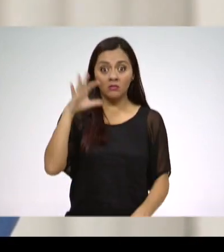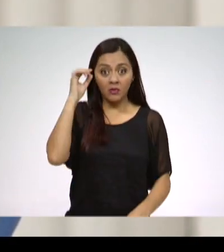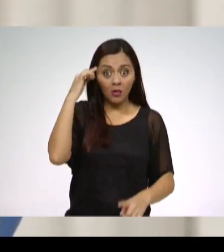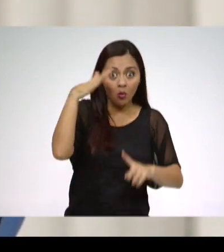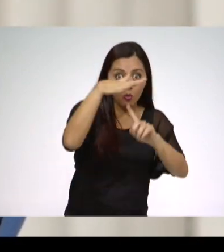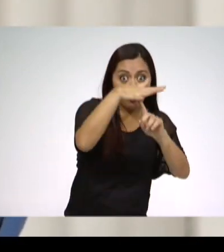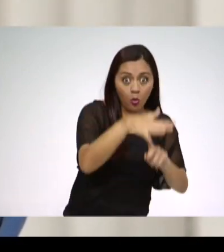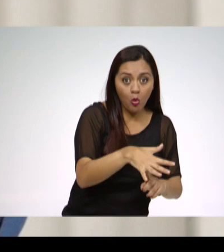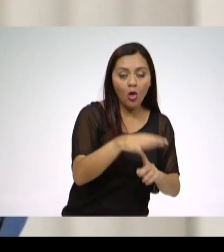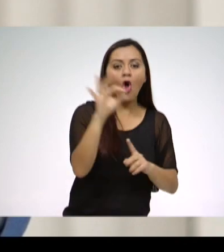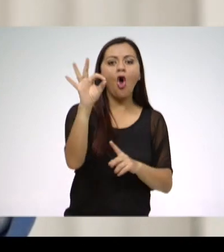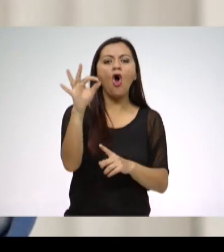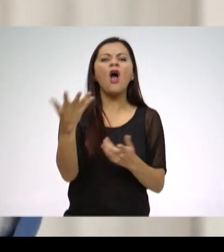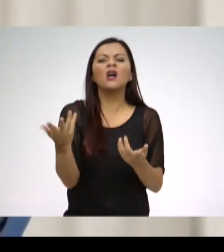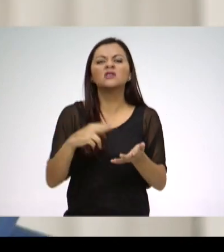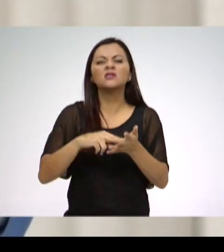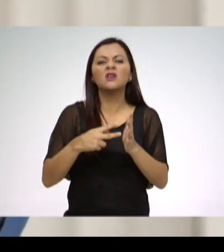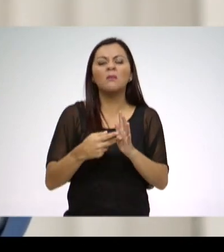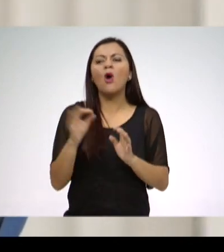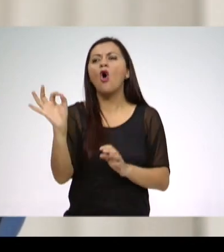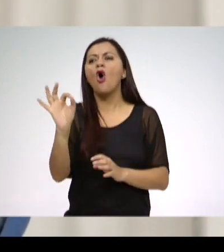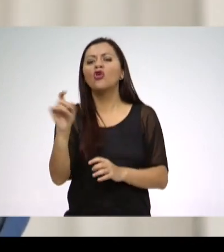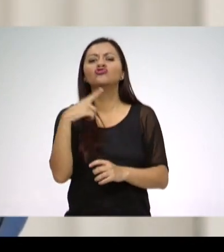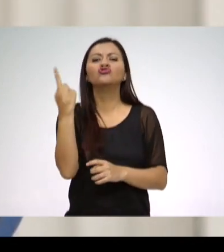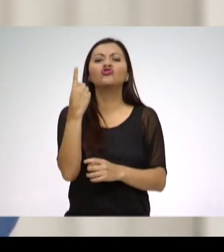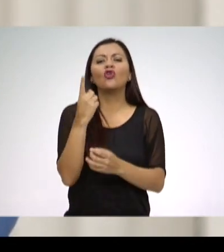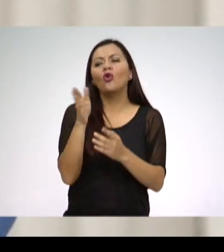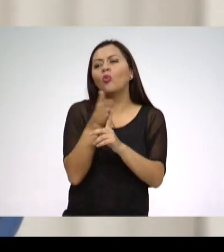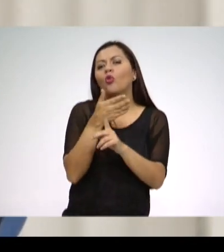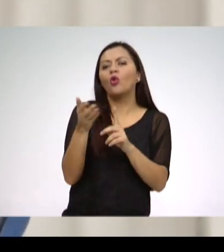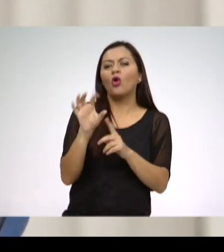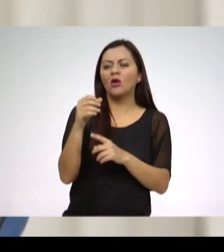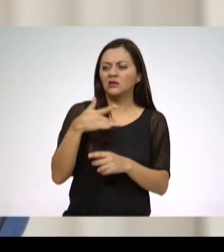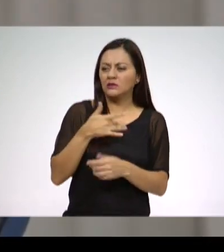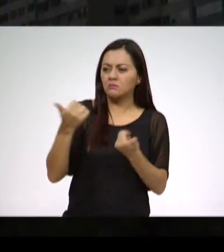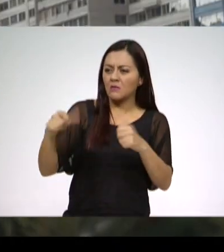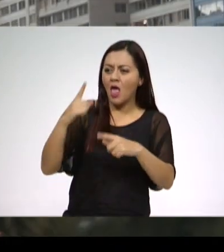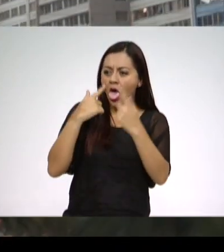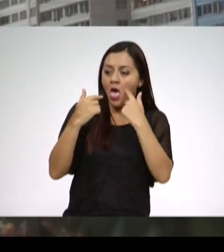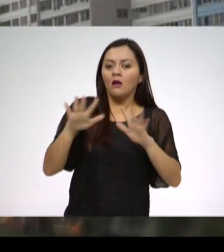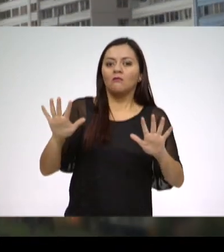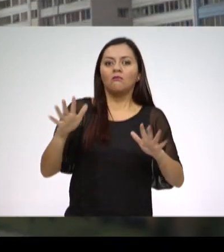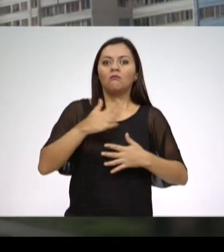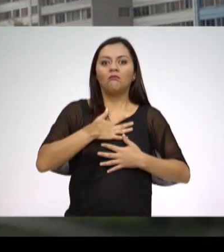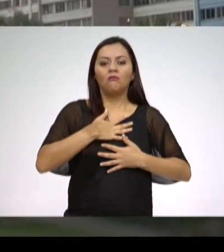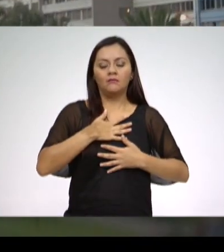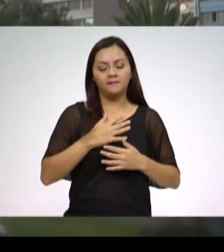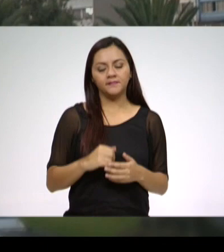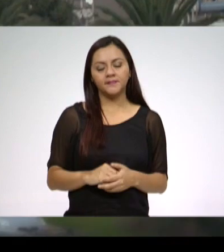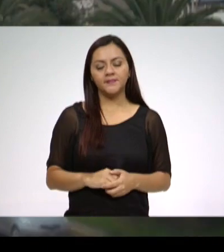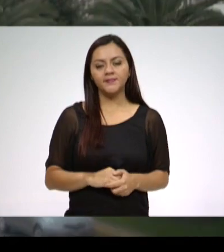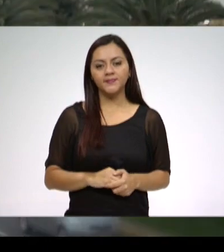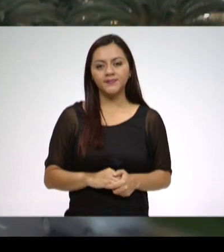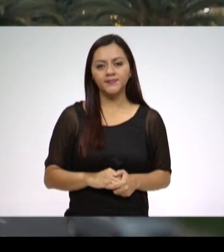bullying o hasta el punto en el que le ves a la persona sintiéndose mal, ¿no?